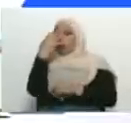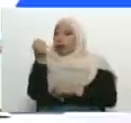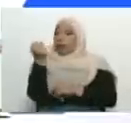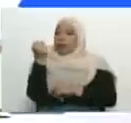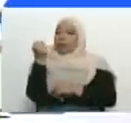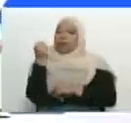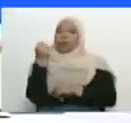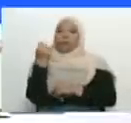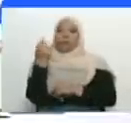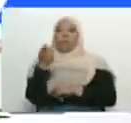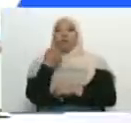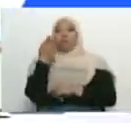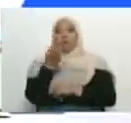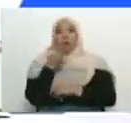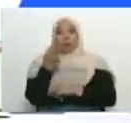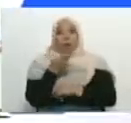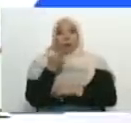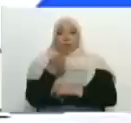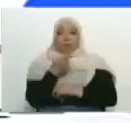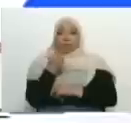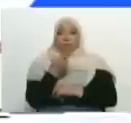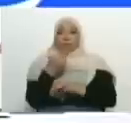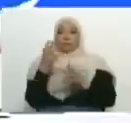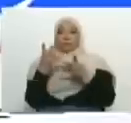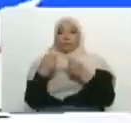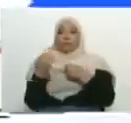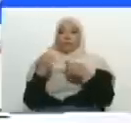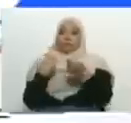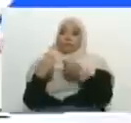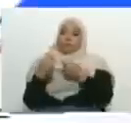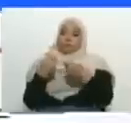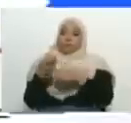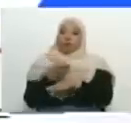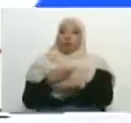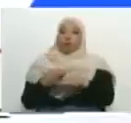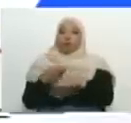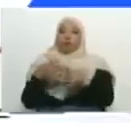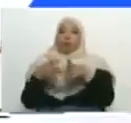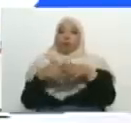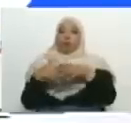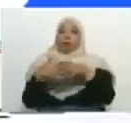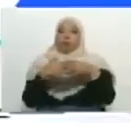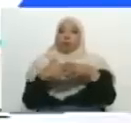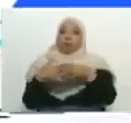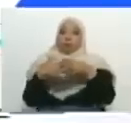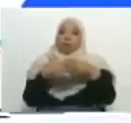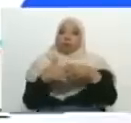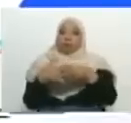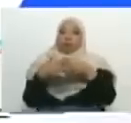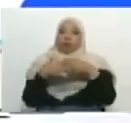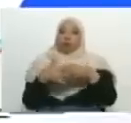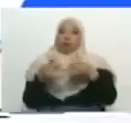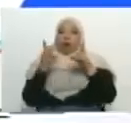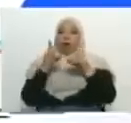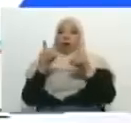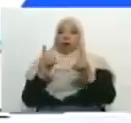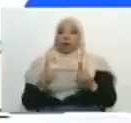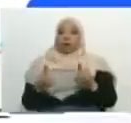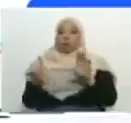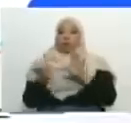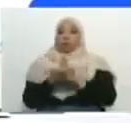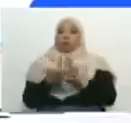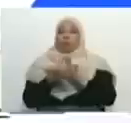oscuras razones políticas y económicas del gobierno de los Estados Unidos para esta decisión de la